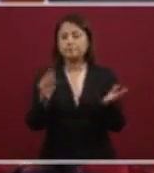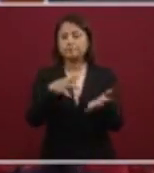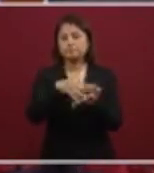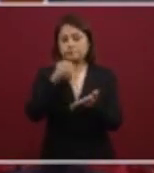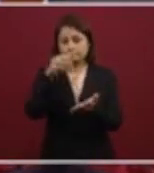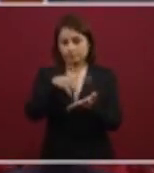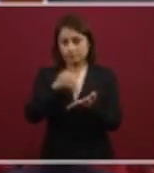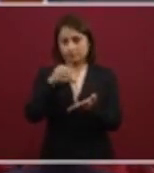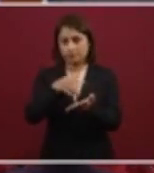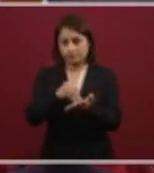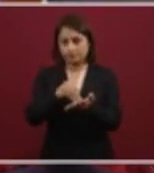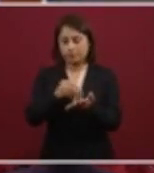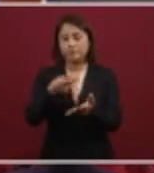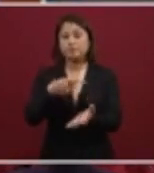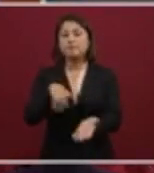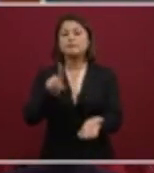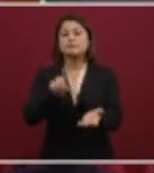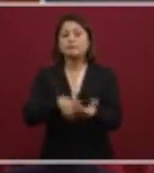del convenio